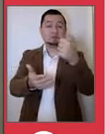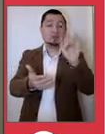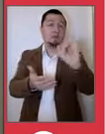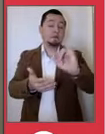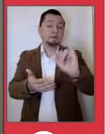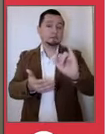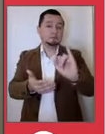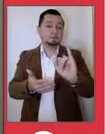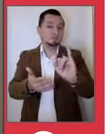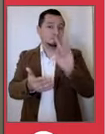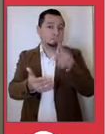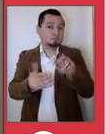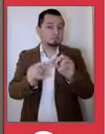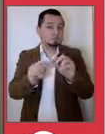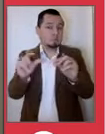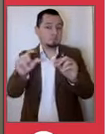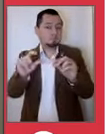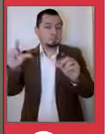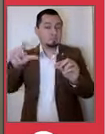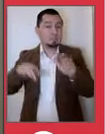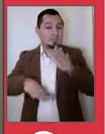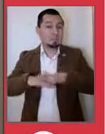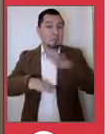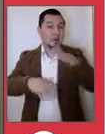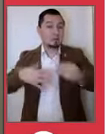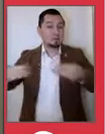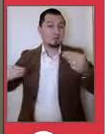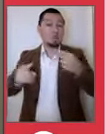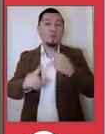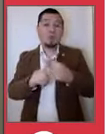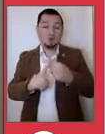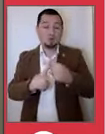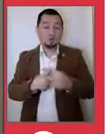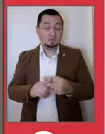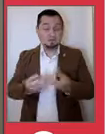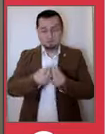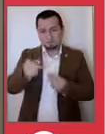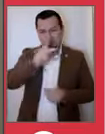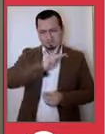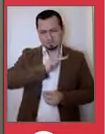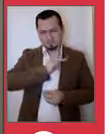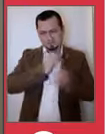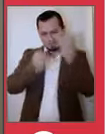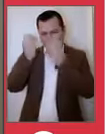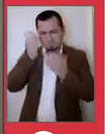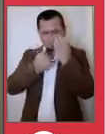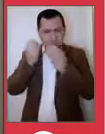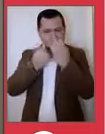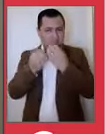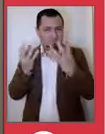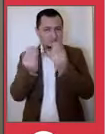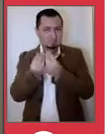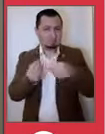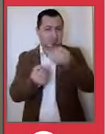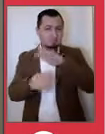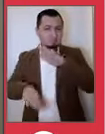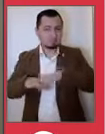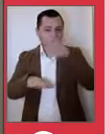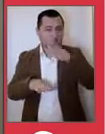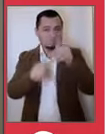jueves estos son casos positivos y si revisamos los datos de casos